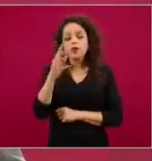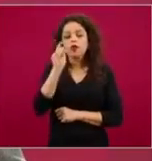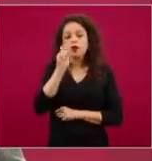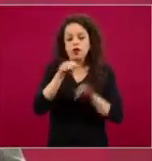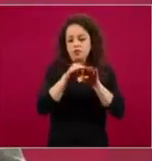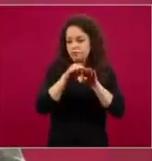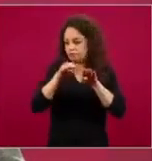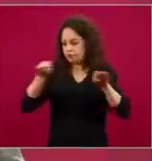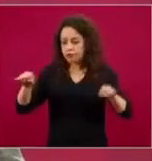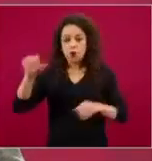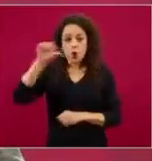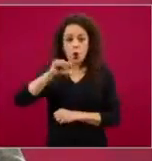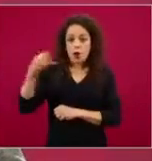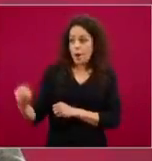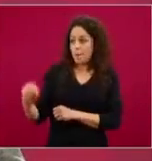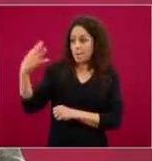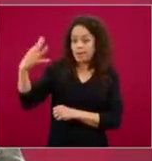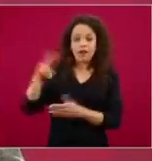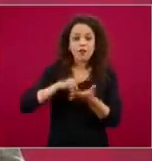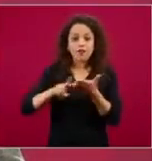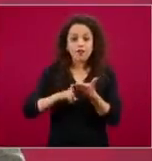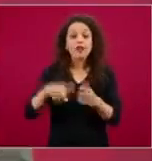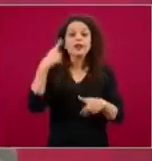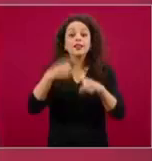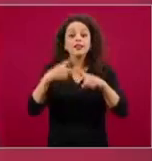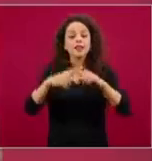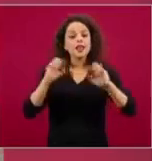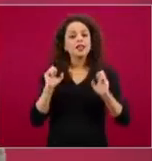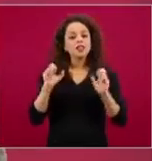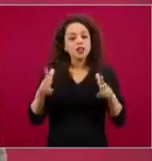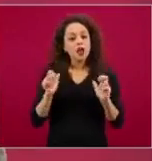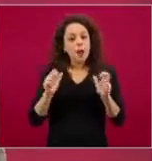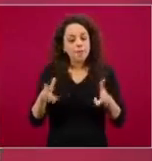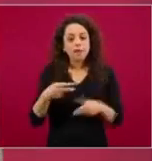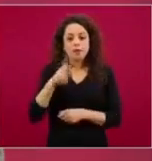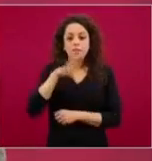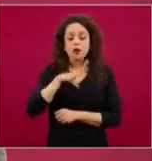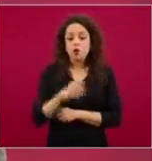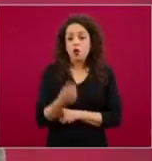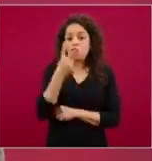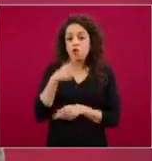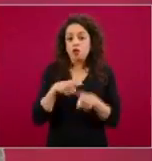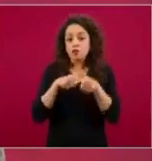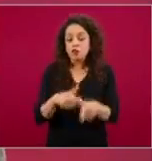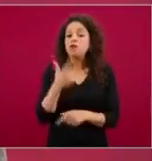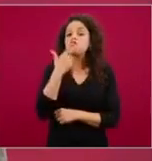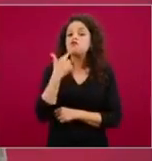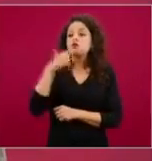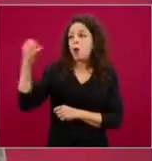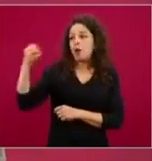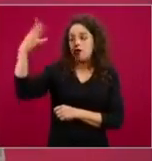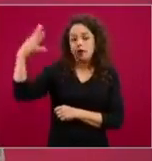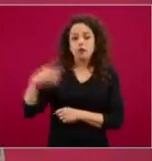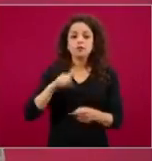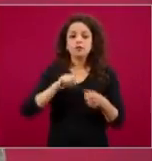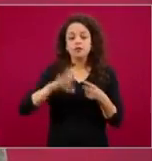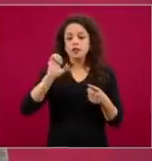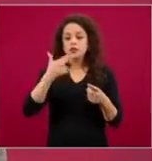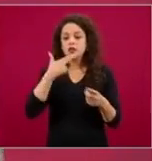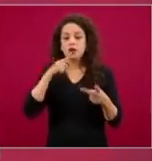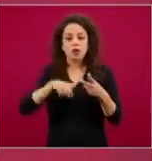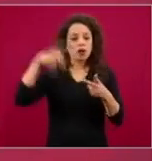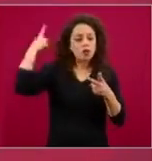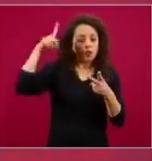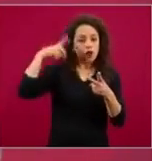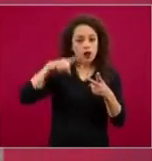un semáforo verde que fue Chiapas, pero persisten 2 semáforos rojos, Chihuahua y Durango, y